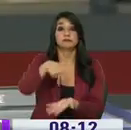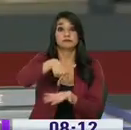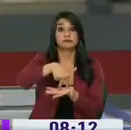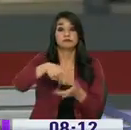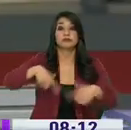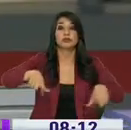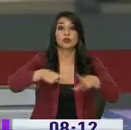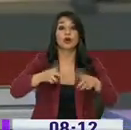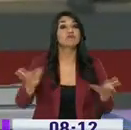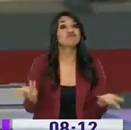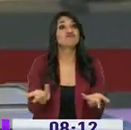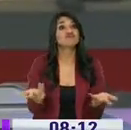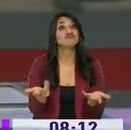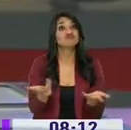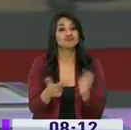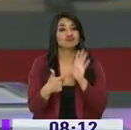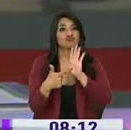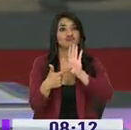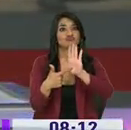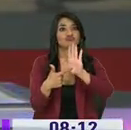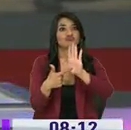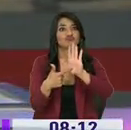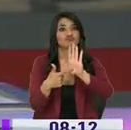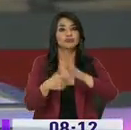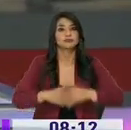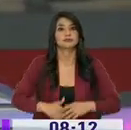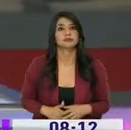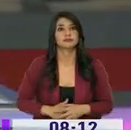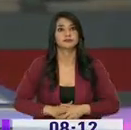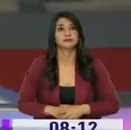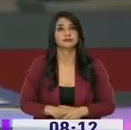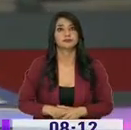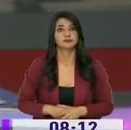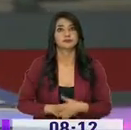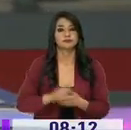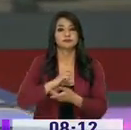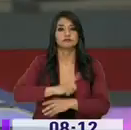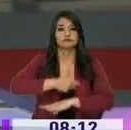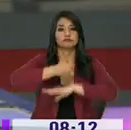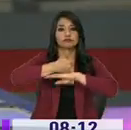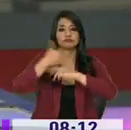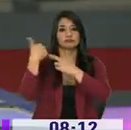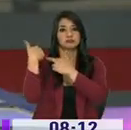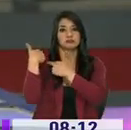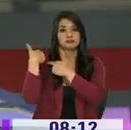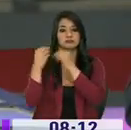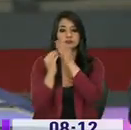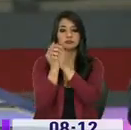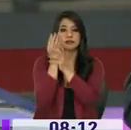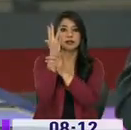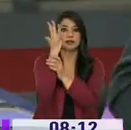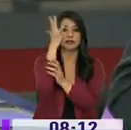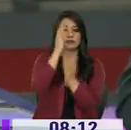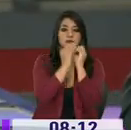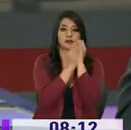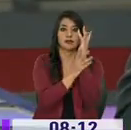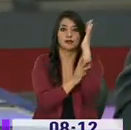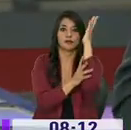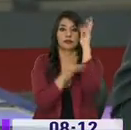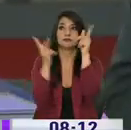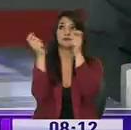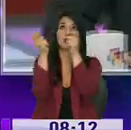¿Dónde anda Sofía Vintimilla? Póngale en pantalla, si es tan amable, por favor. Autoridades competentes de la poda de árboles del Parque Ecológico. ¿Dónde anda mi querida